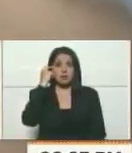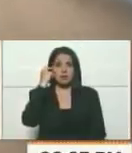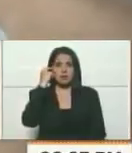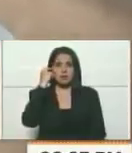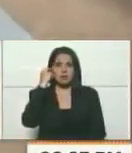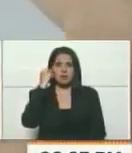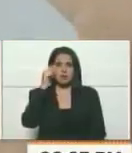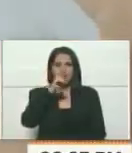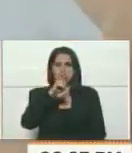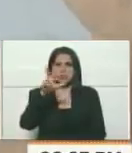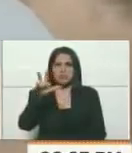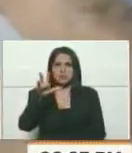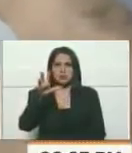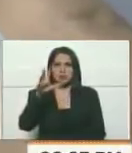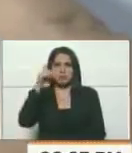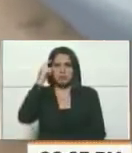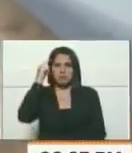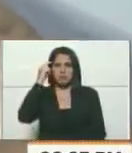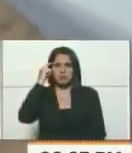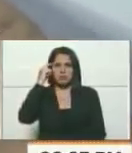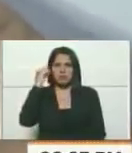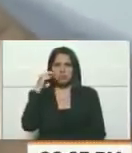A los 25 días del mes de octubre.